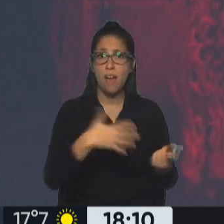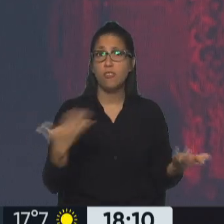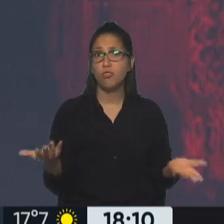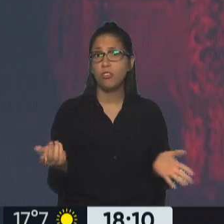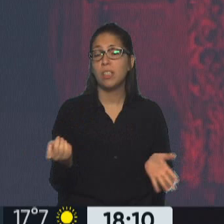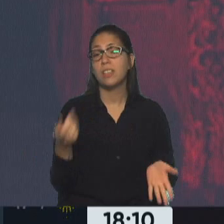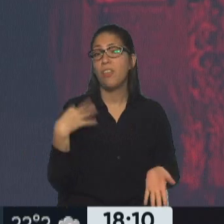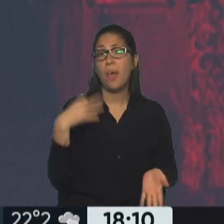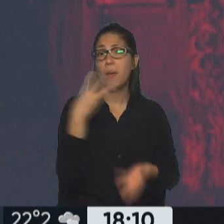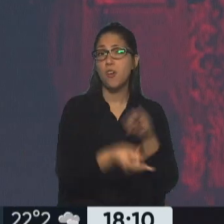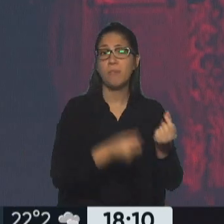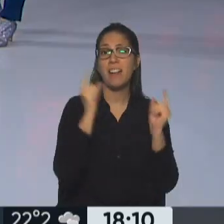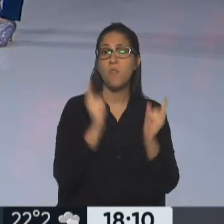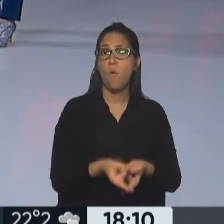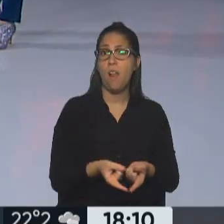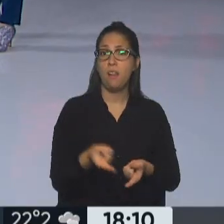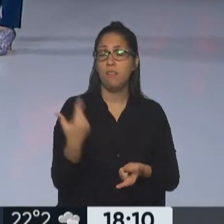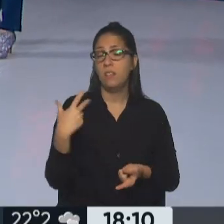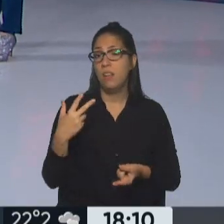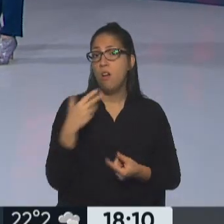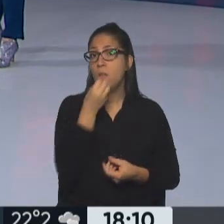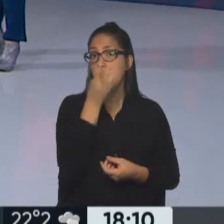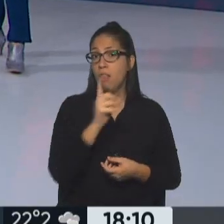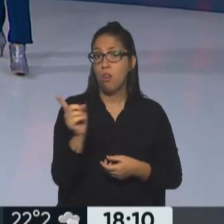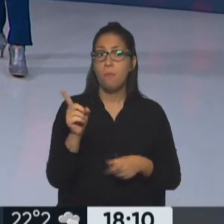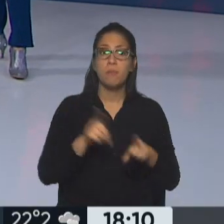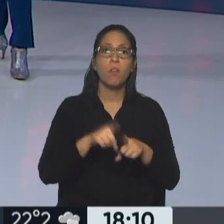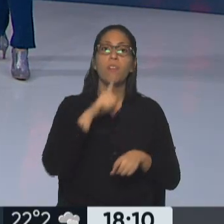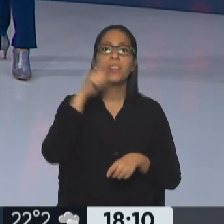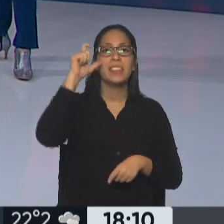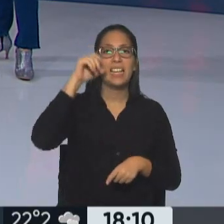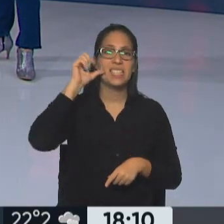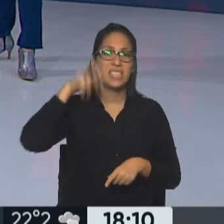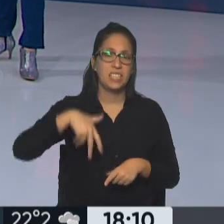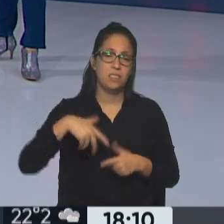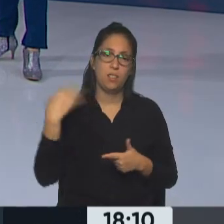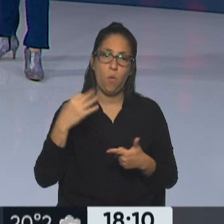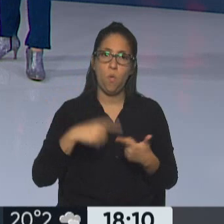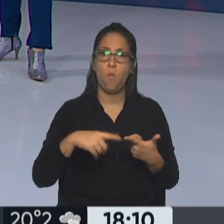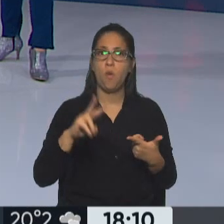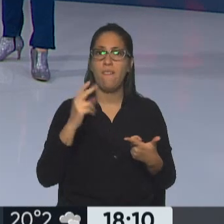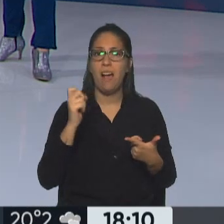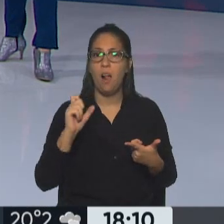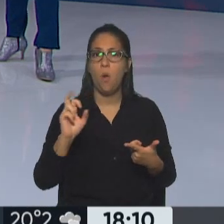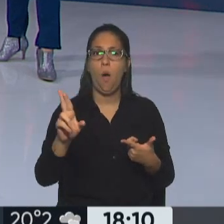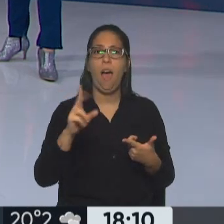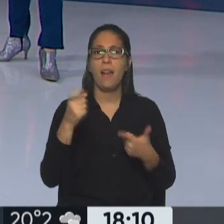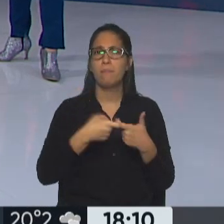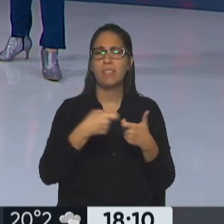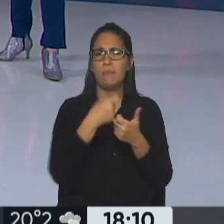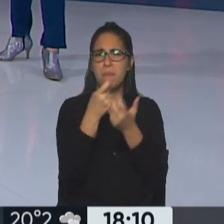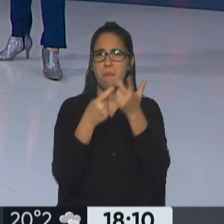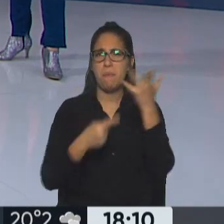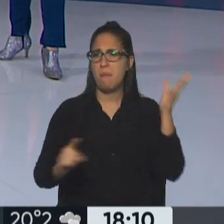diría lo mismo, o lo dirá en la intimidad, el dueño de Techín, el dueño de Aluar, el dueño de tantas empresas que